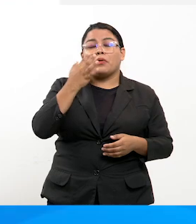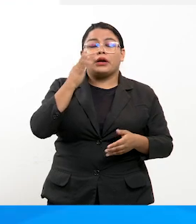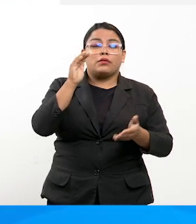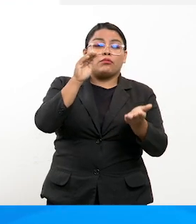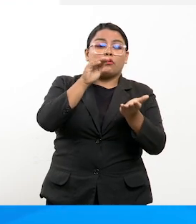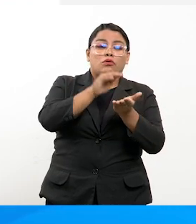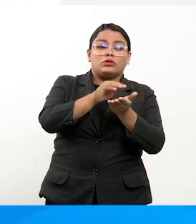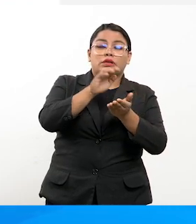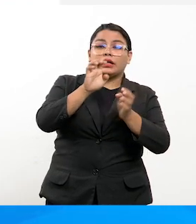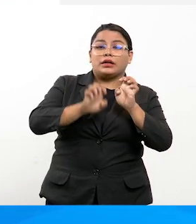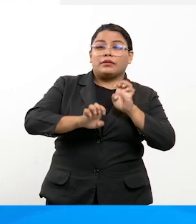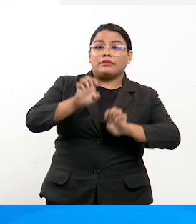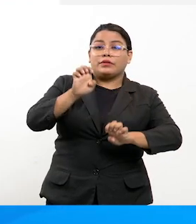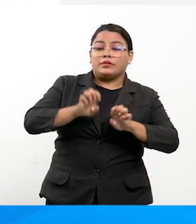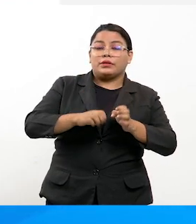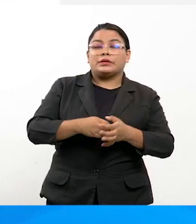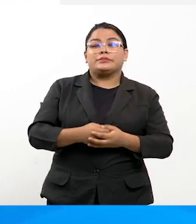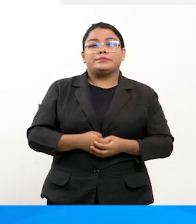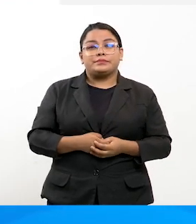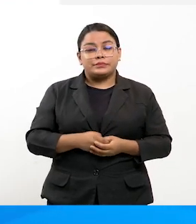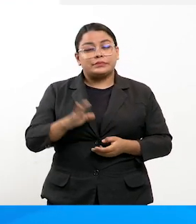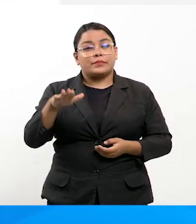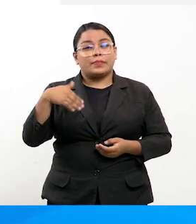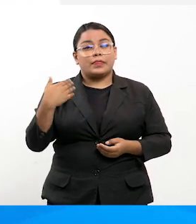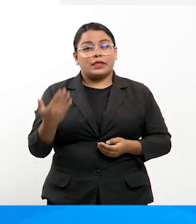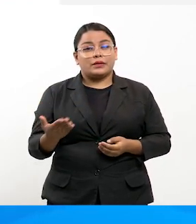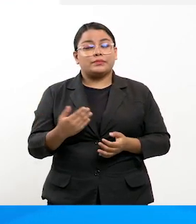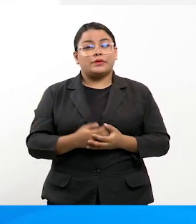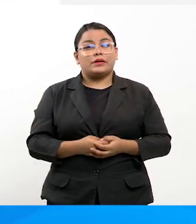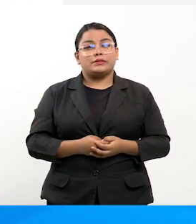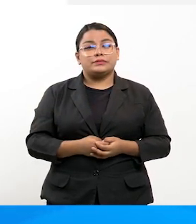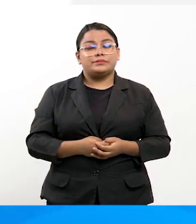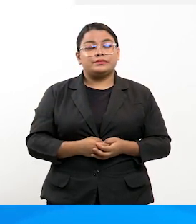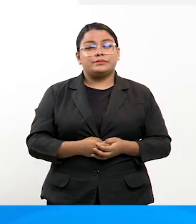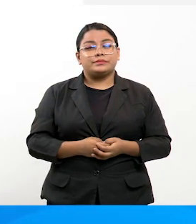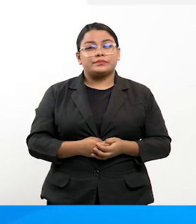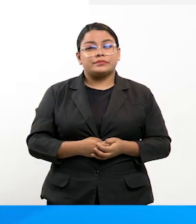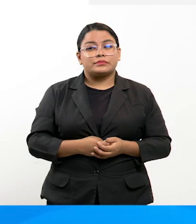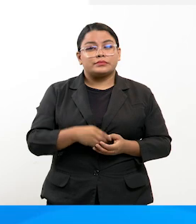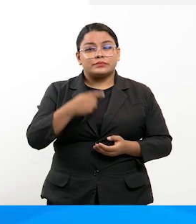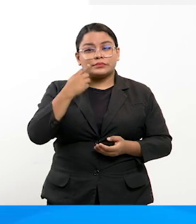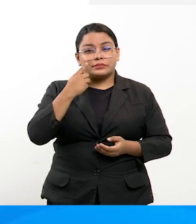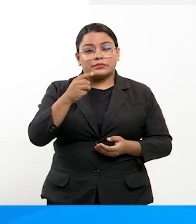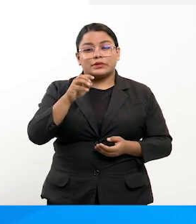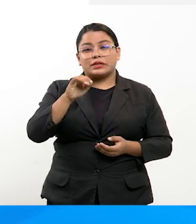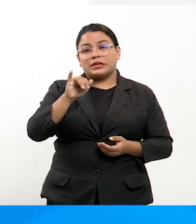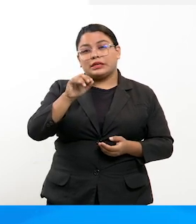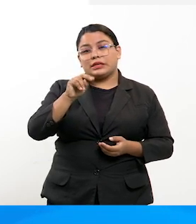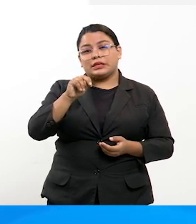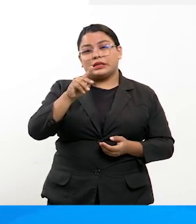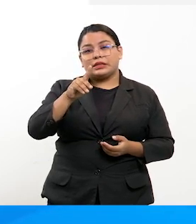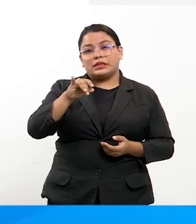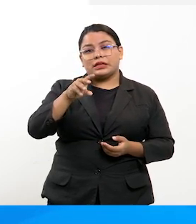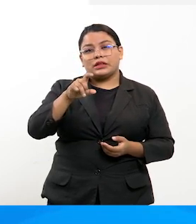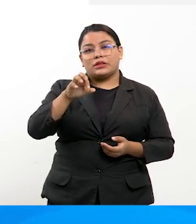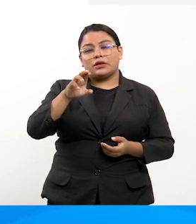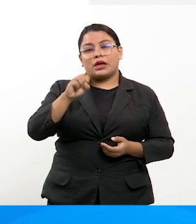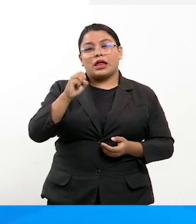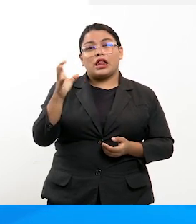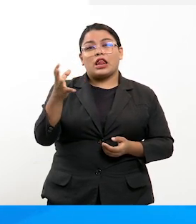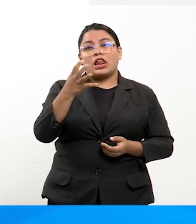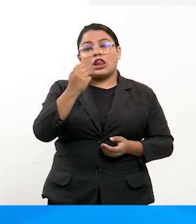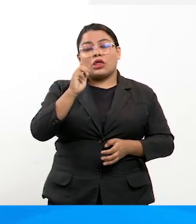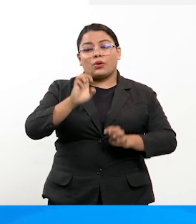se está evaluando. Después, encontrará los indicadores de logro que se han evaluado en